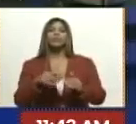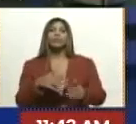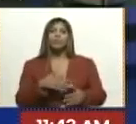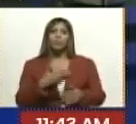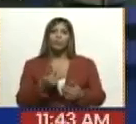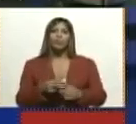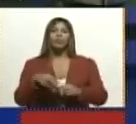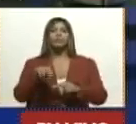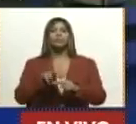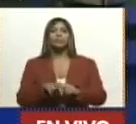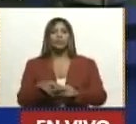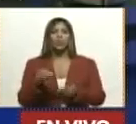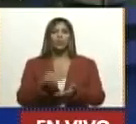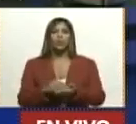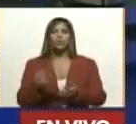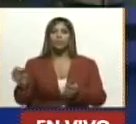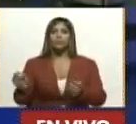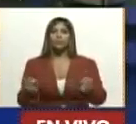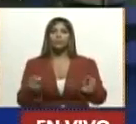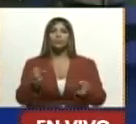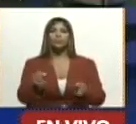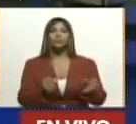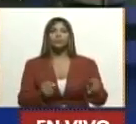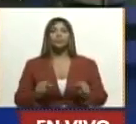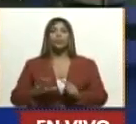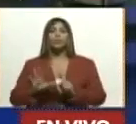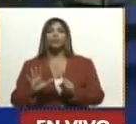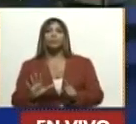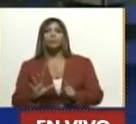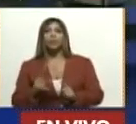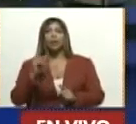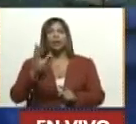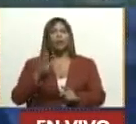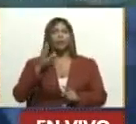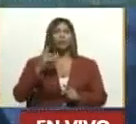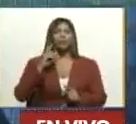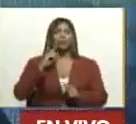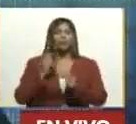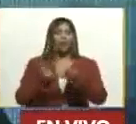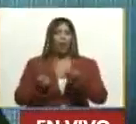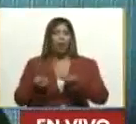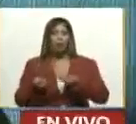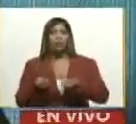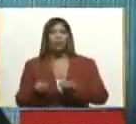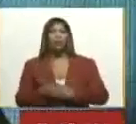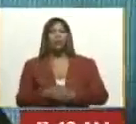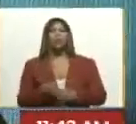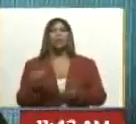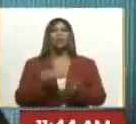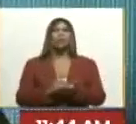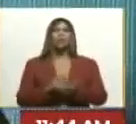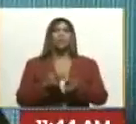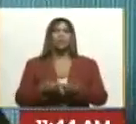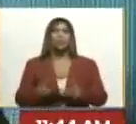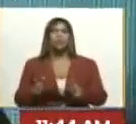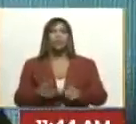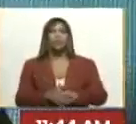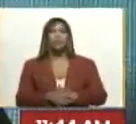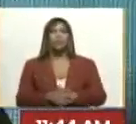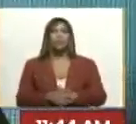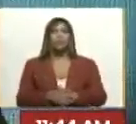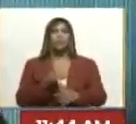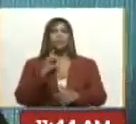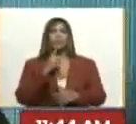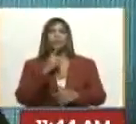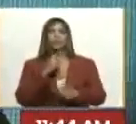de sentar de nuevo a los seres y hasta las conciencias más domesticadas volvería a liberar. Se